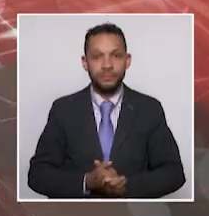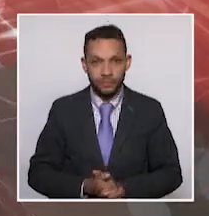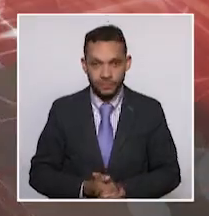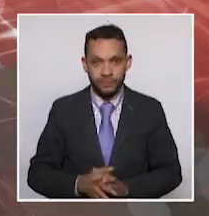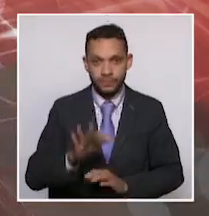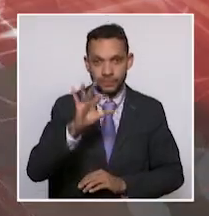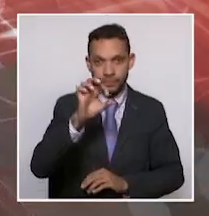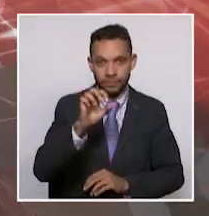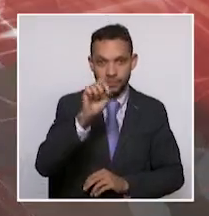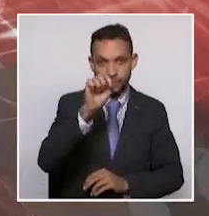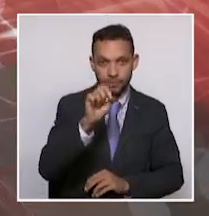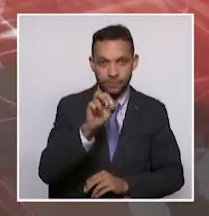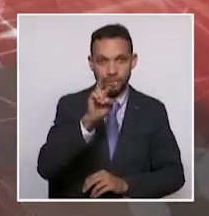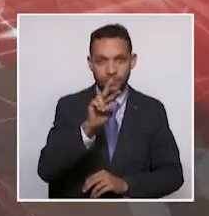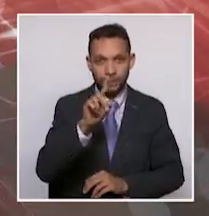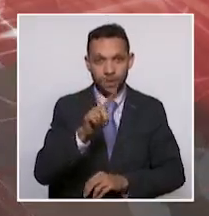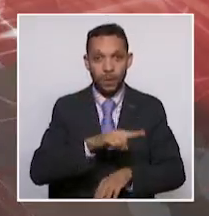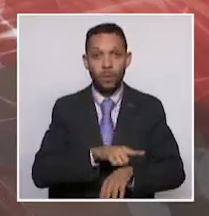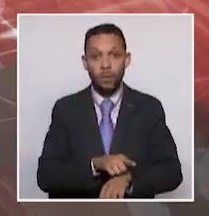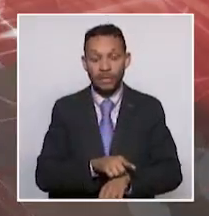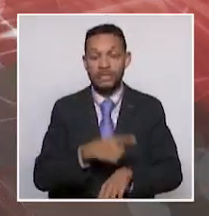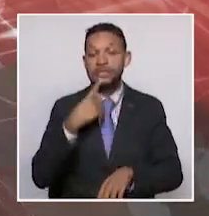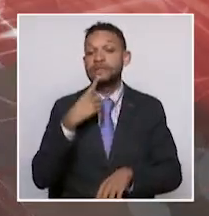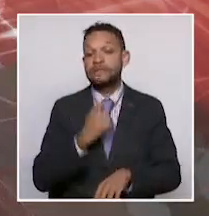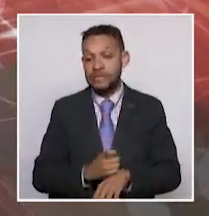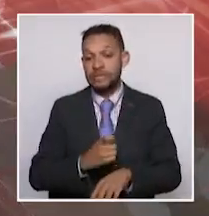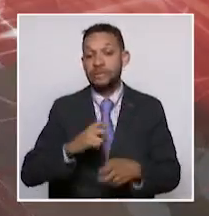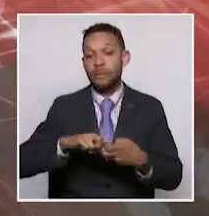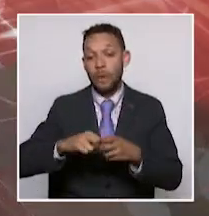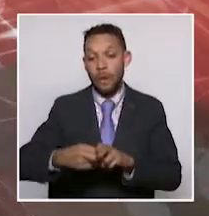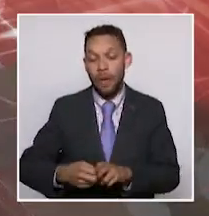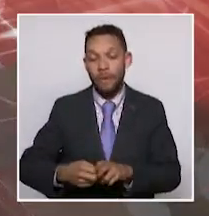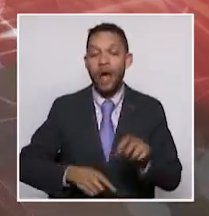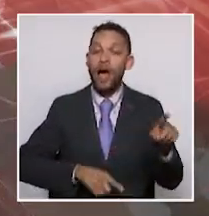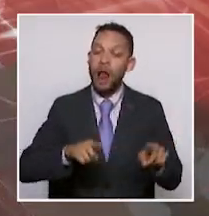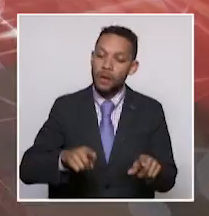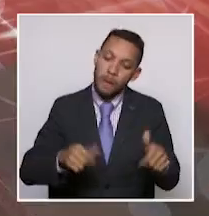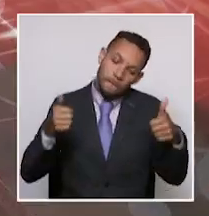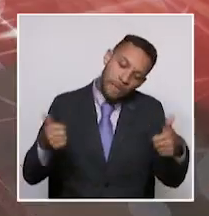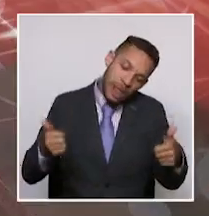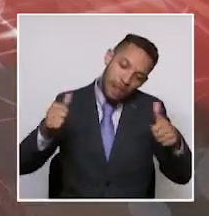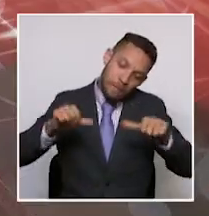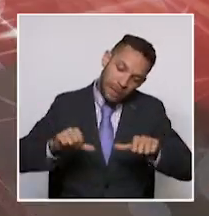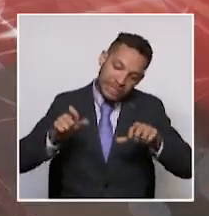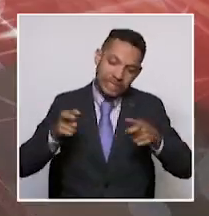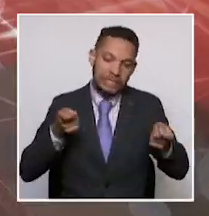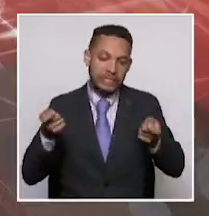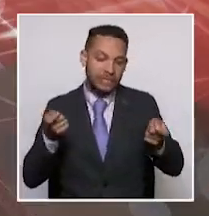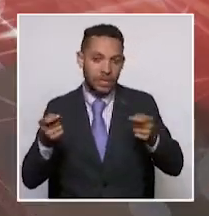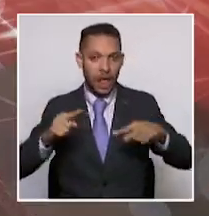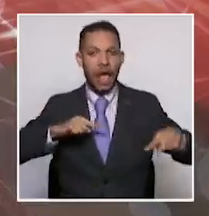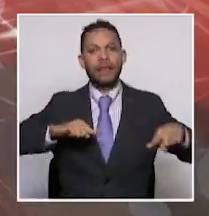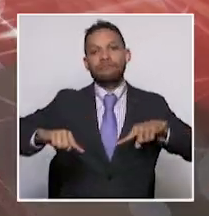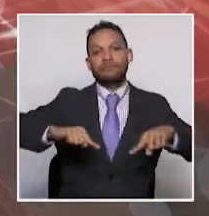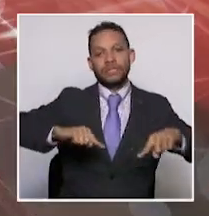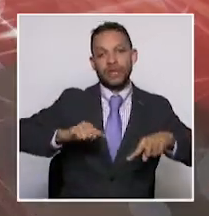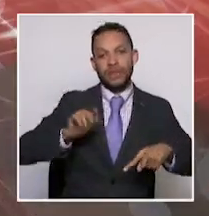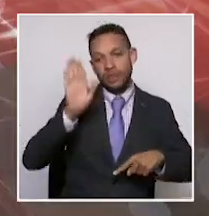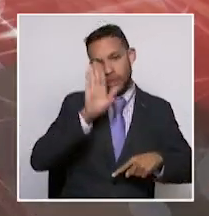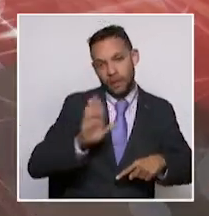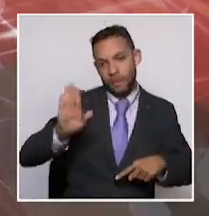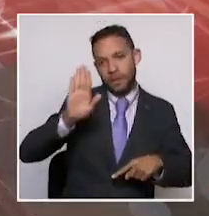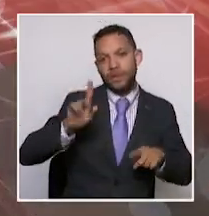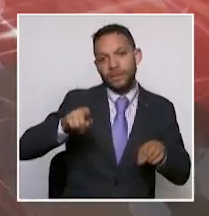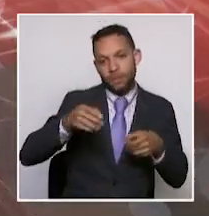Ocho de la noche, 21 minutos, una problemática social que tiene diferentes percepciones y que debe ser atendida por las administraciones municipales y departamentales. Y